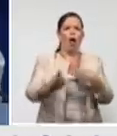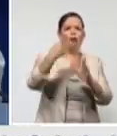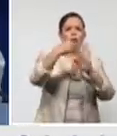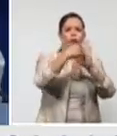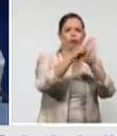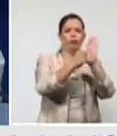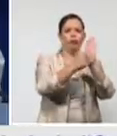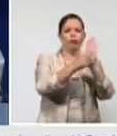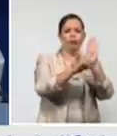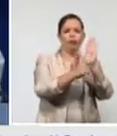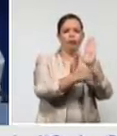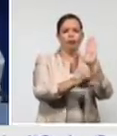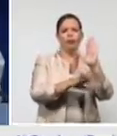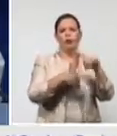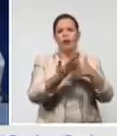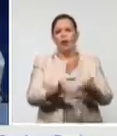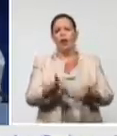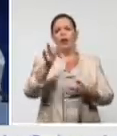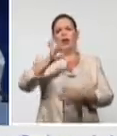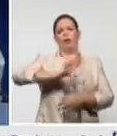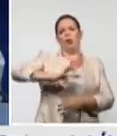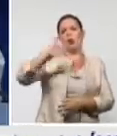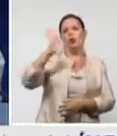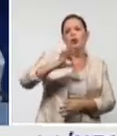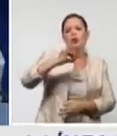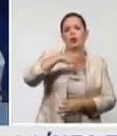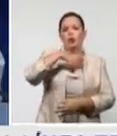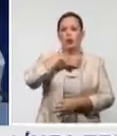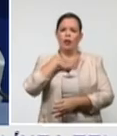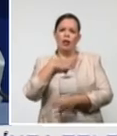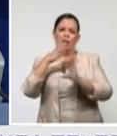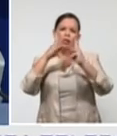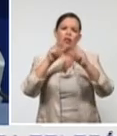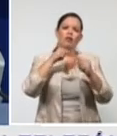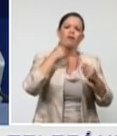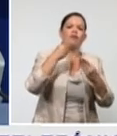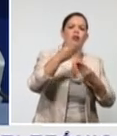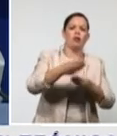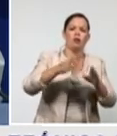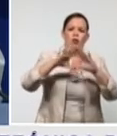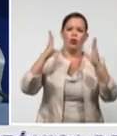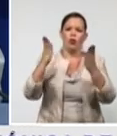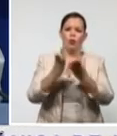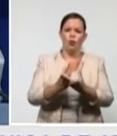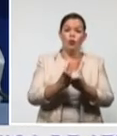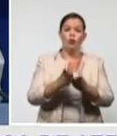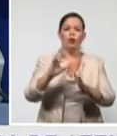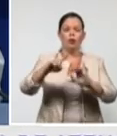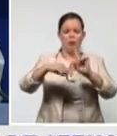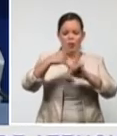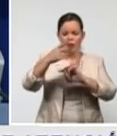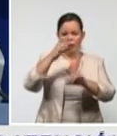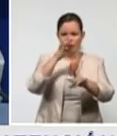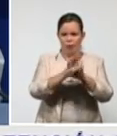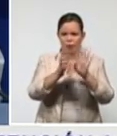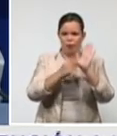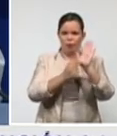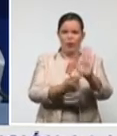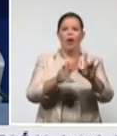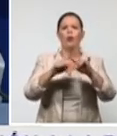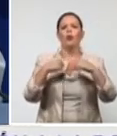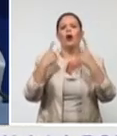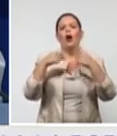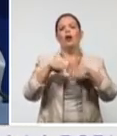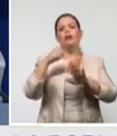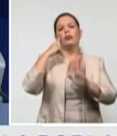de incidencia, las tasas de mortalidad, que lo vamos a aportar a partir del día de mañana y que nos permite identificar